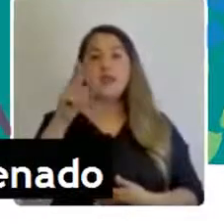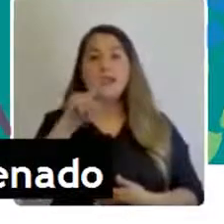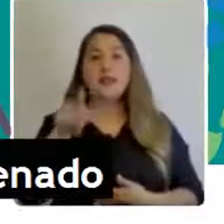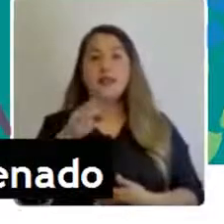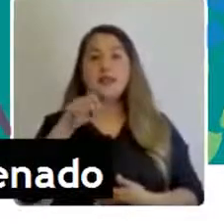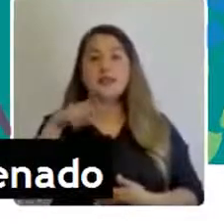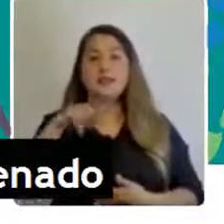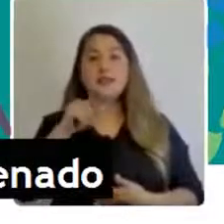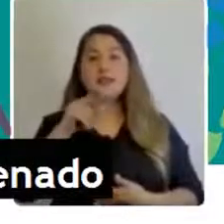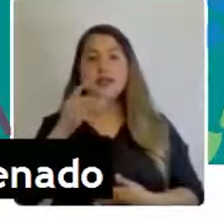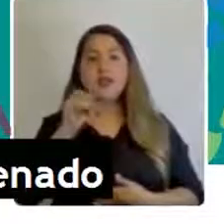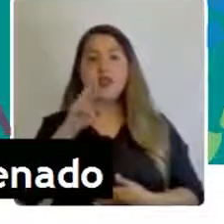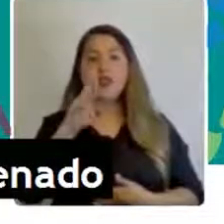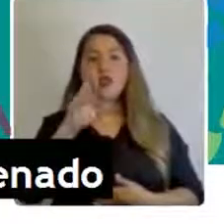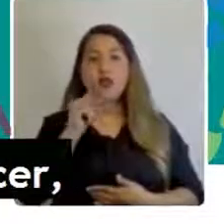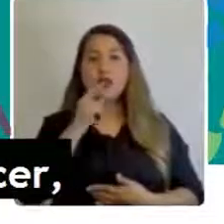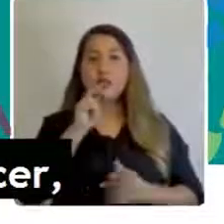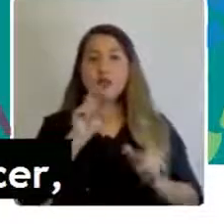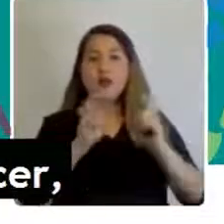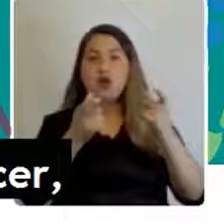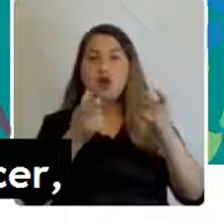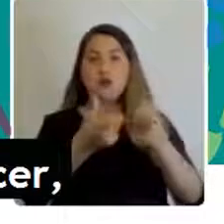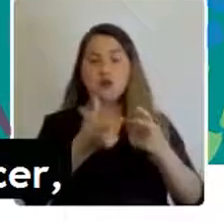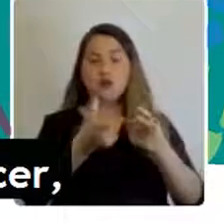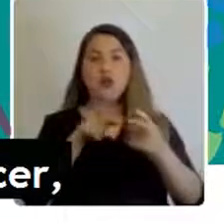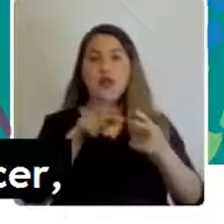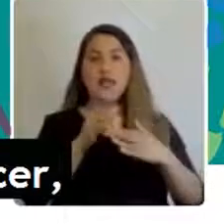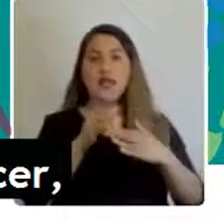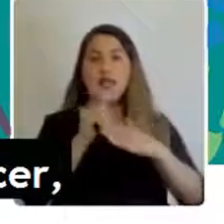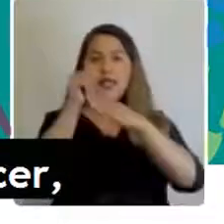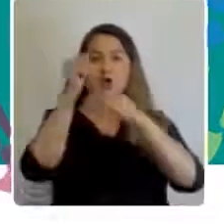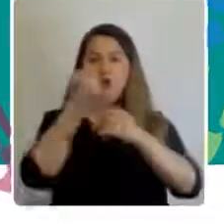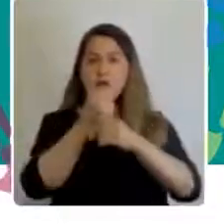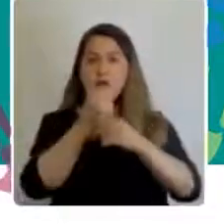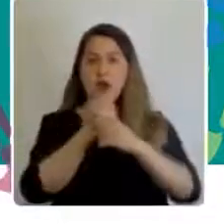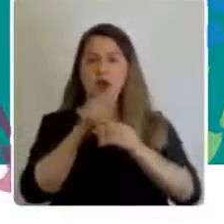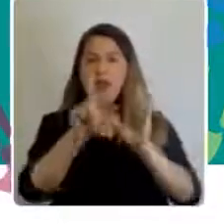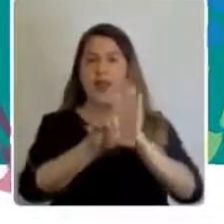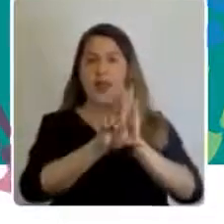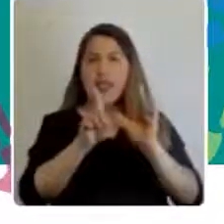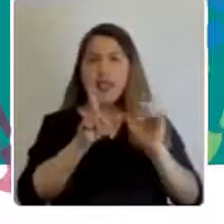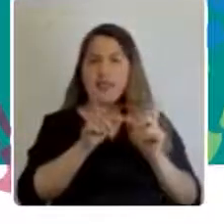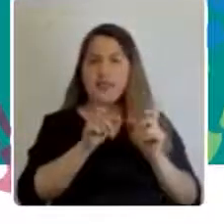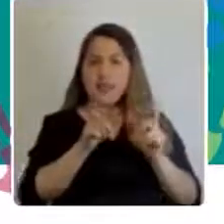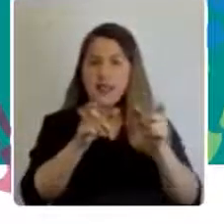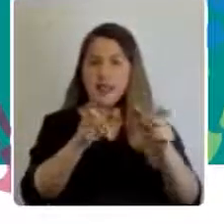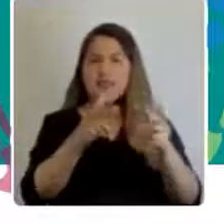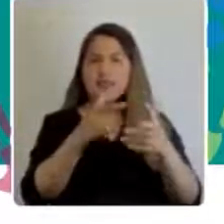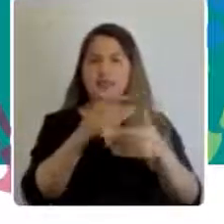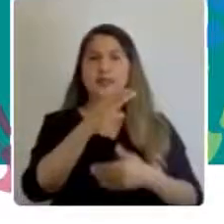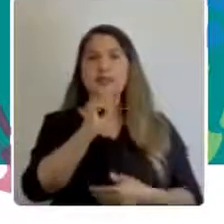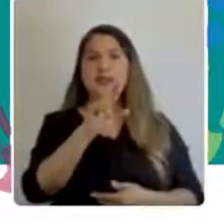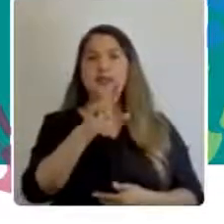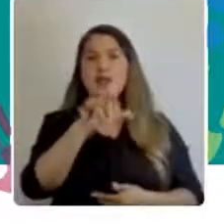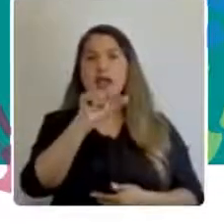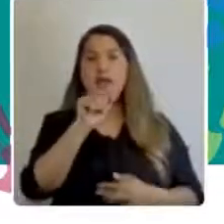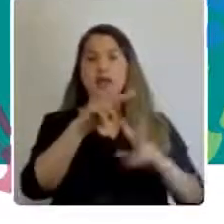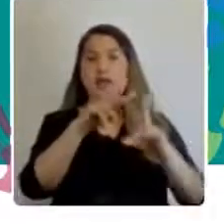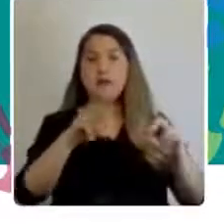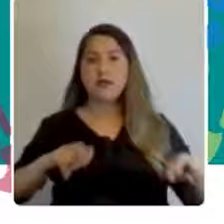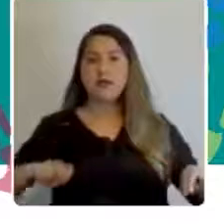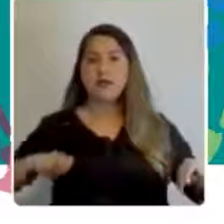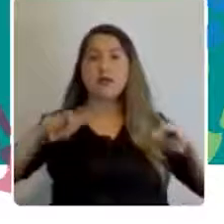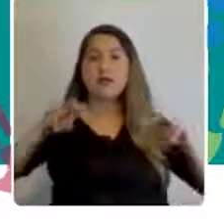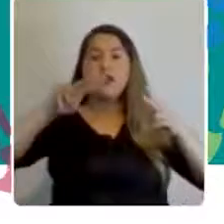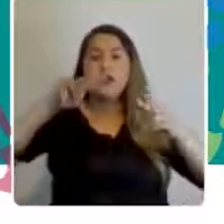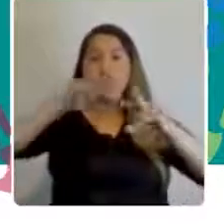Goich, presidenta de la Comisión de Salud del Senado, lideró ella ahí el trabajo de la ley del cáncer. Vamos a estar con Carla Castillo, que es investigadora del Centro de